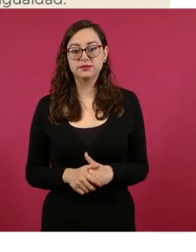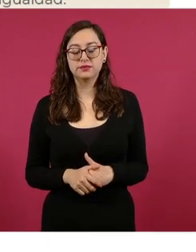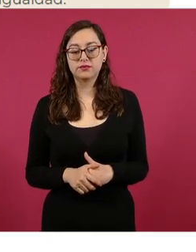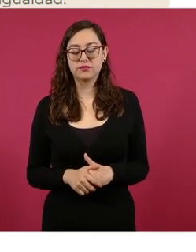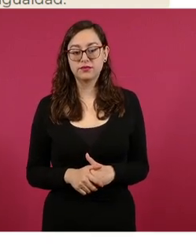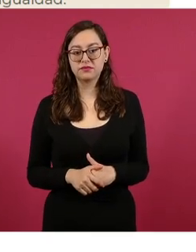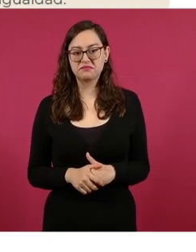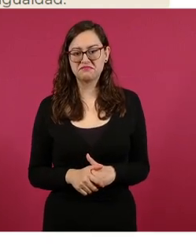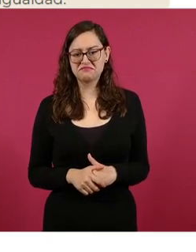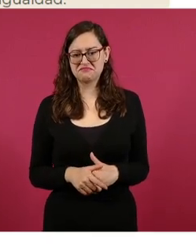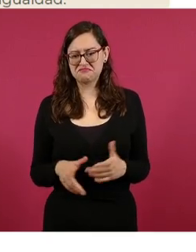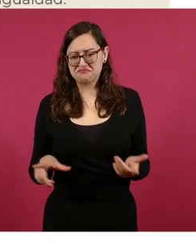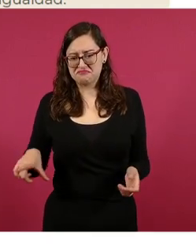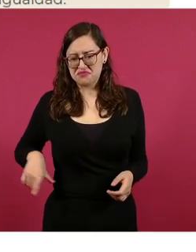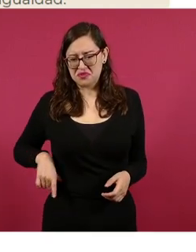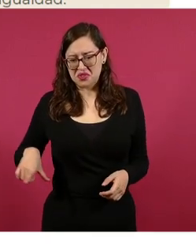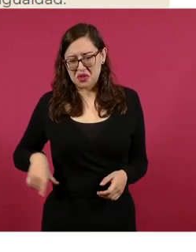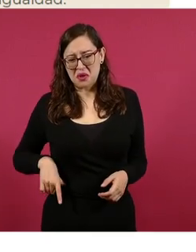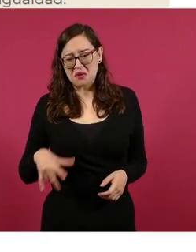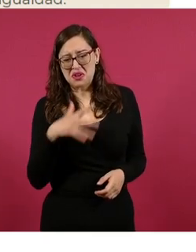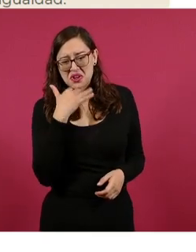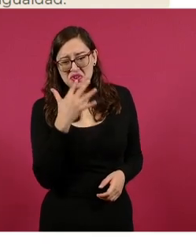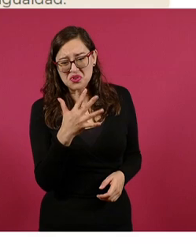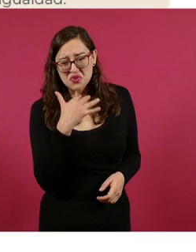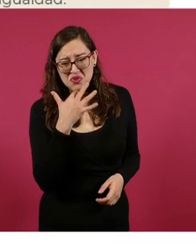Un corrupto cualquiera